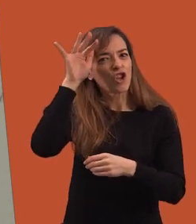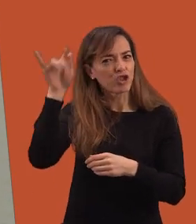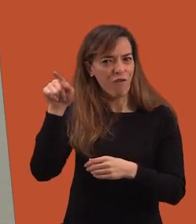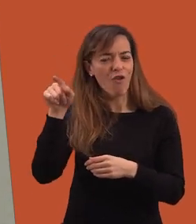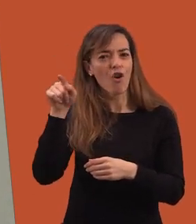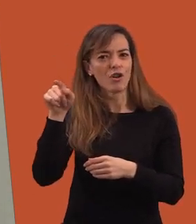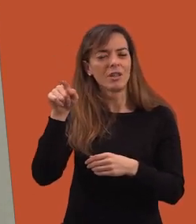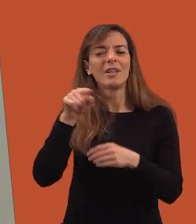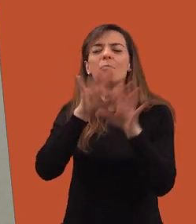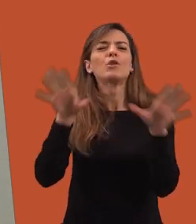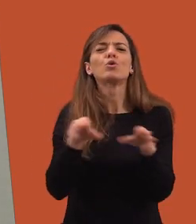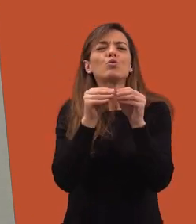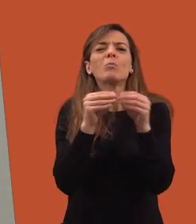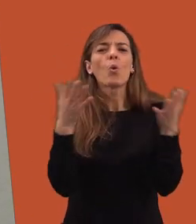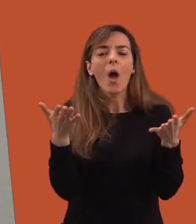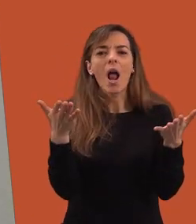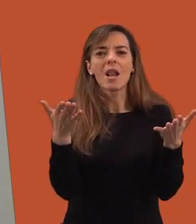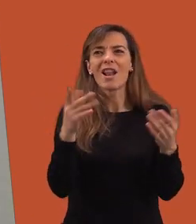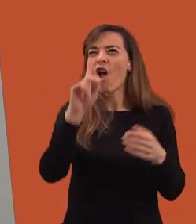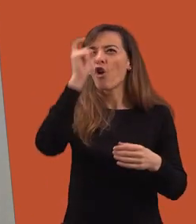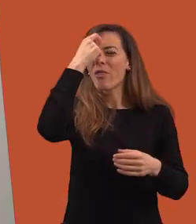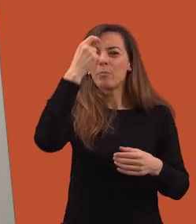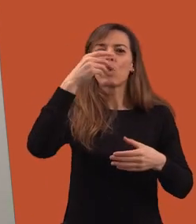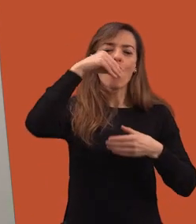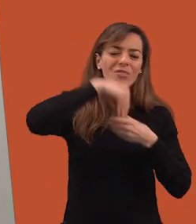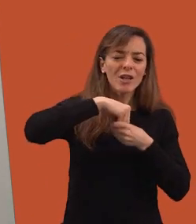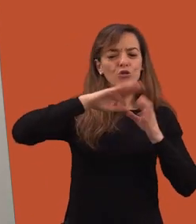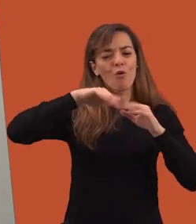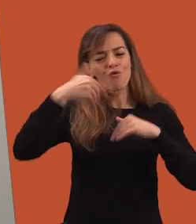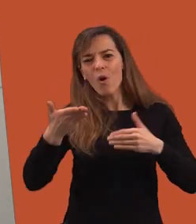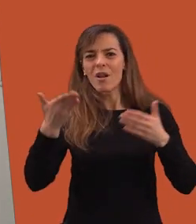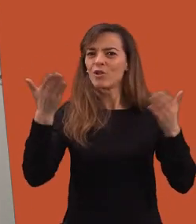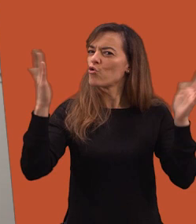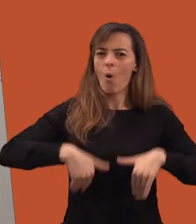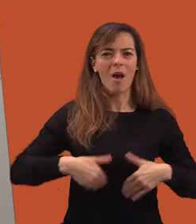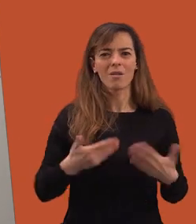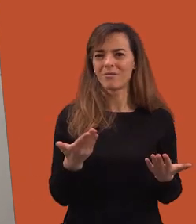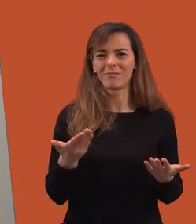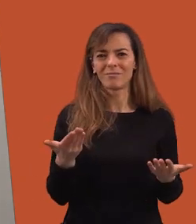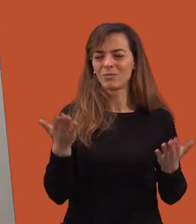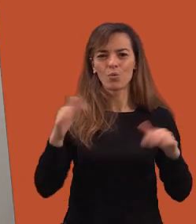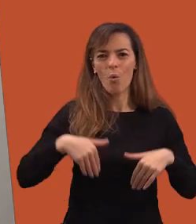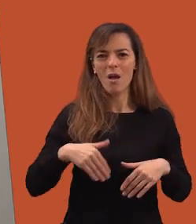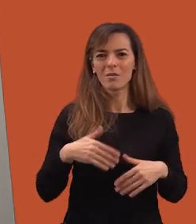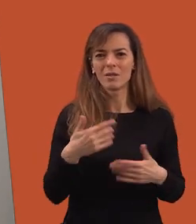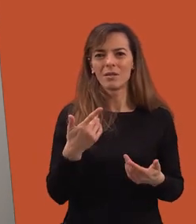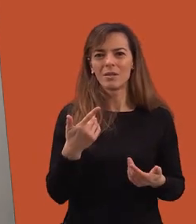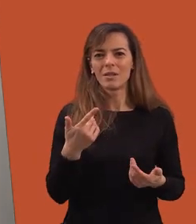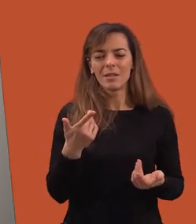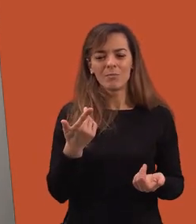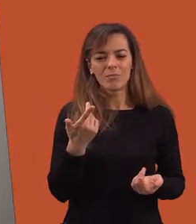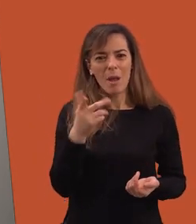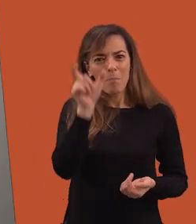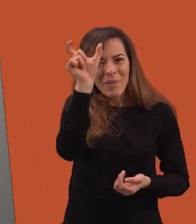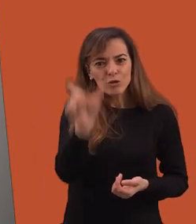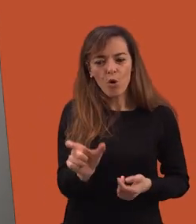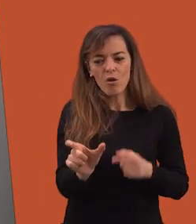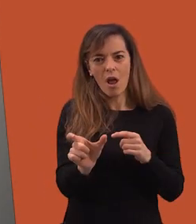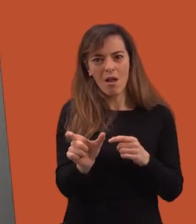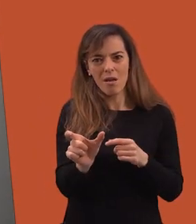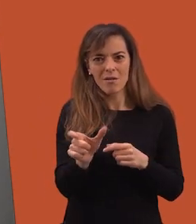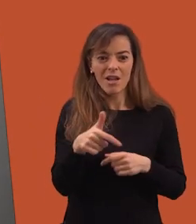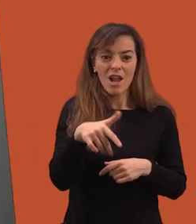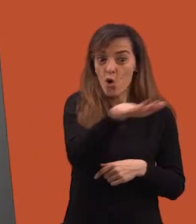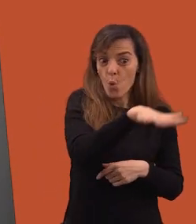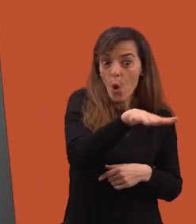que bueno se podría resumir en que no hay realmente un dentro y un fuera sino que la persona y el